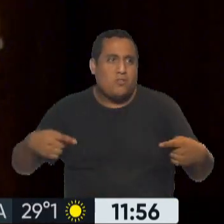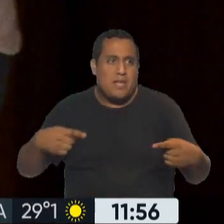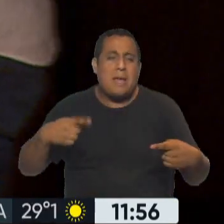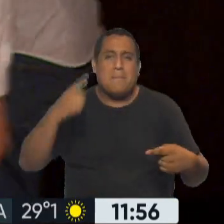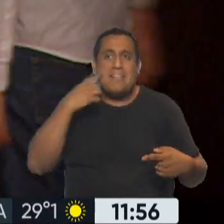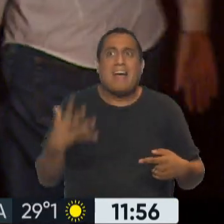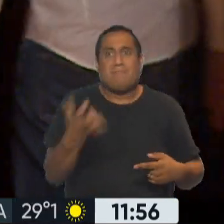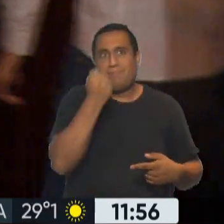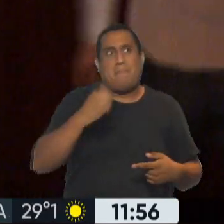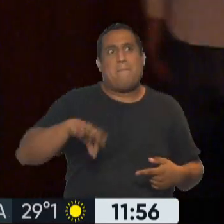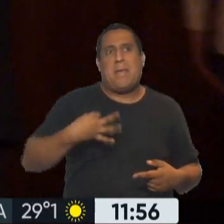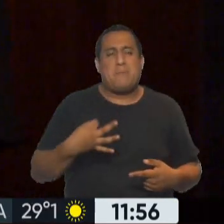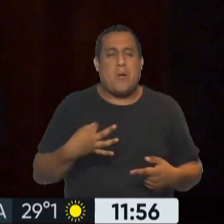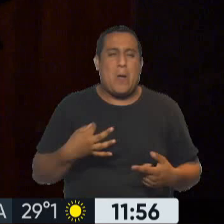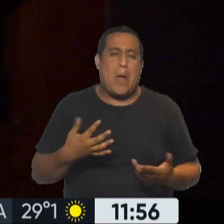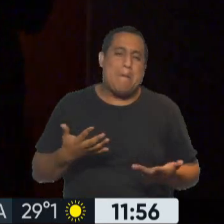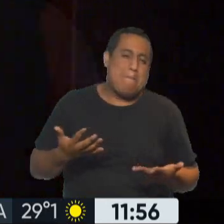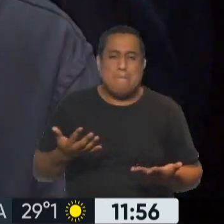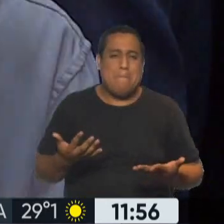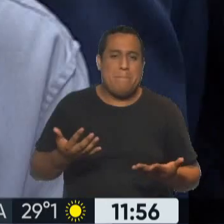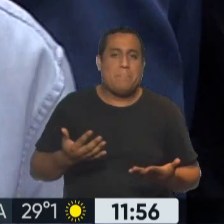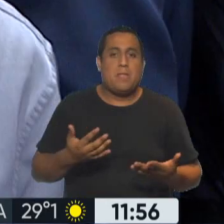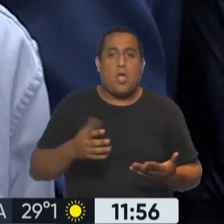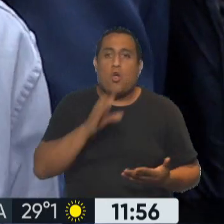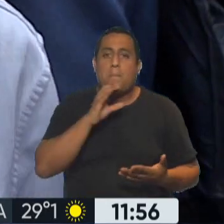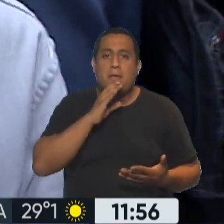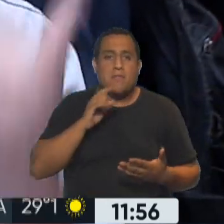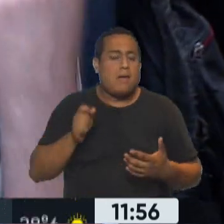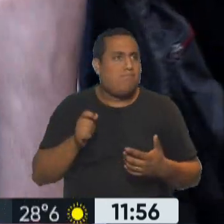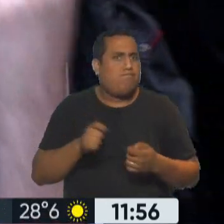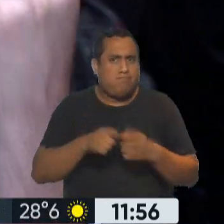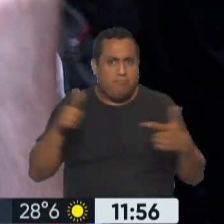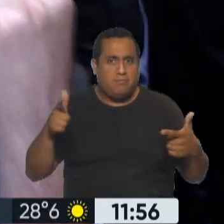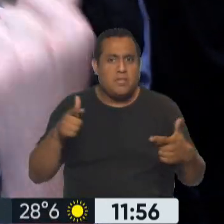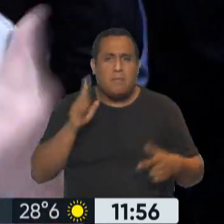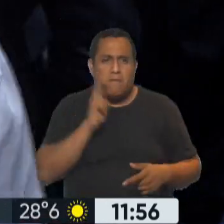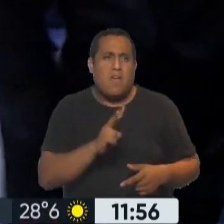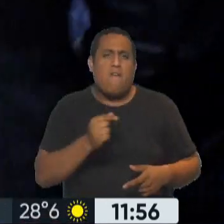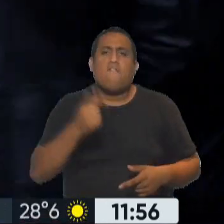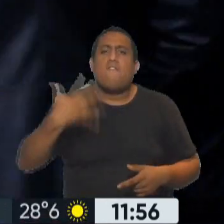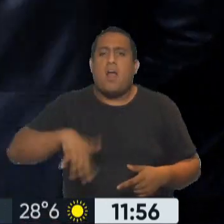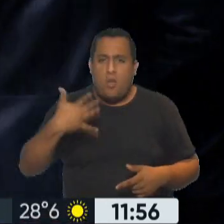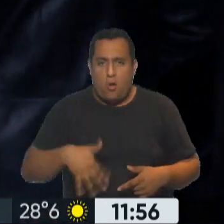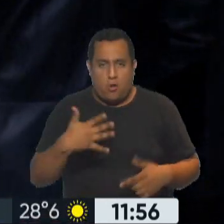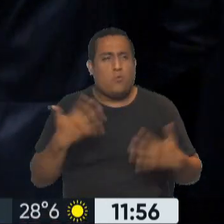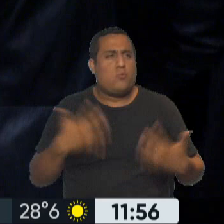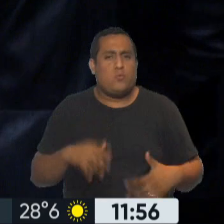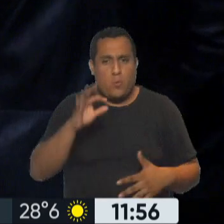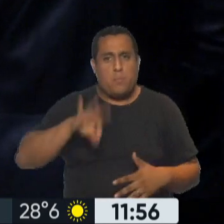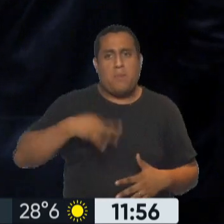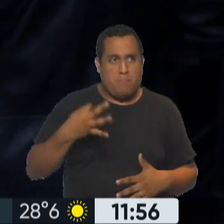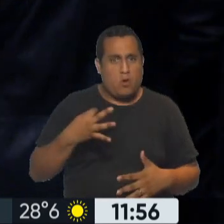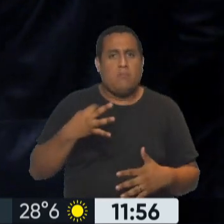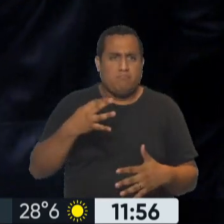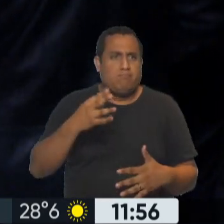ganar un premio. La comedia está creciendo, me parece. Y se está valorando, ¿no? Como que estos premios lo demuestran y eso está